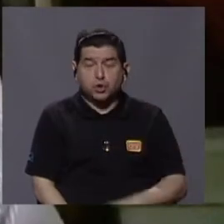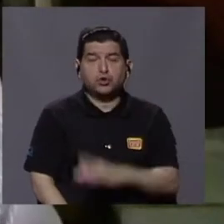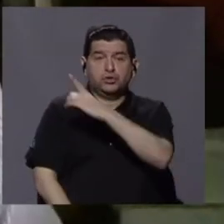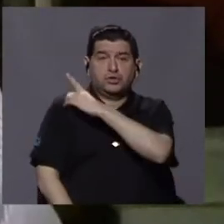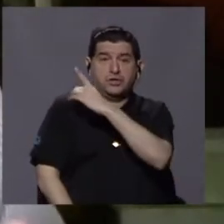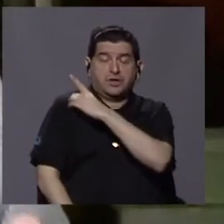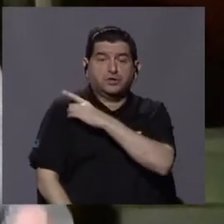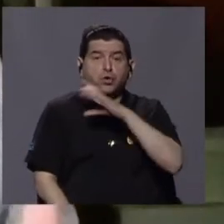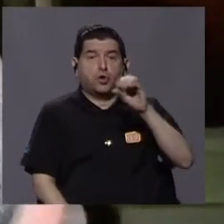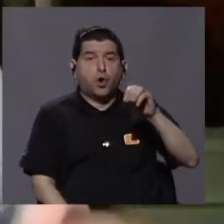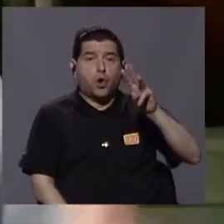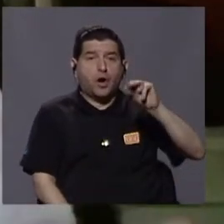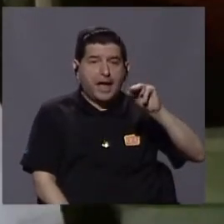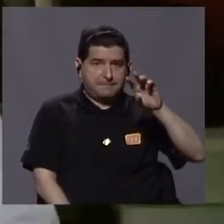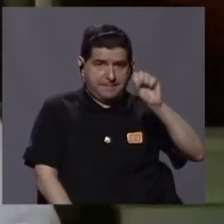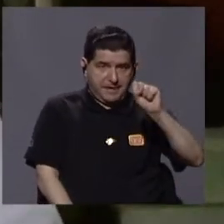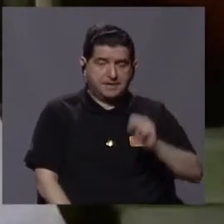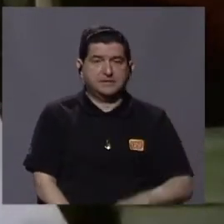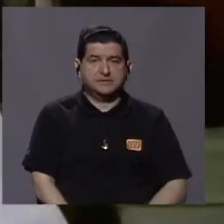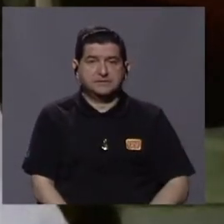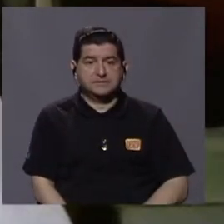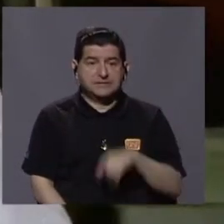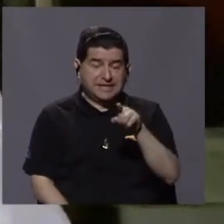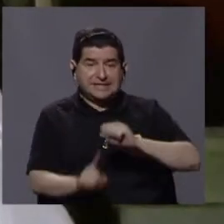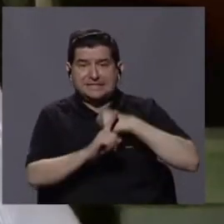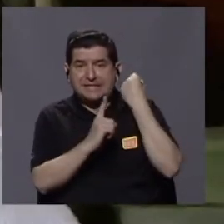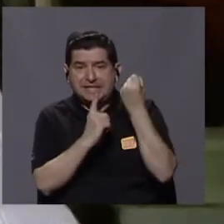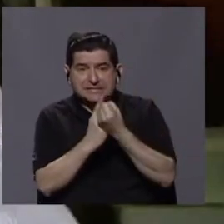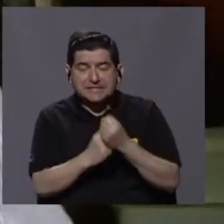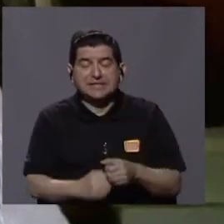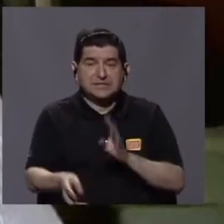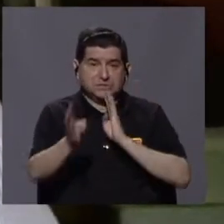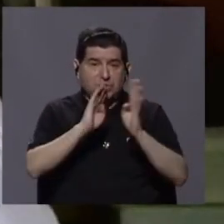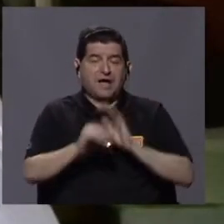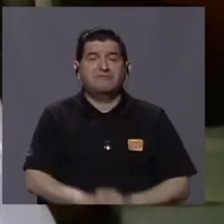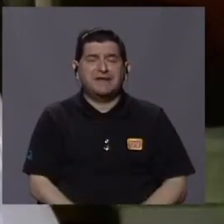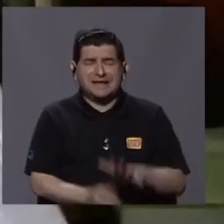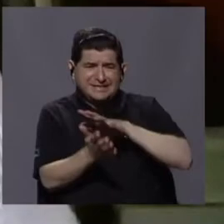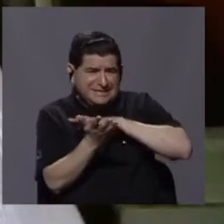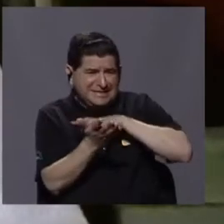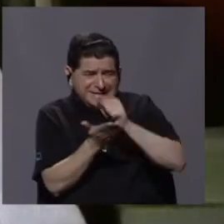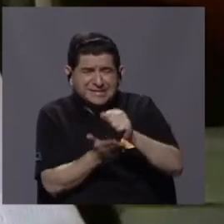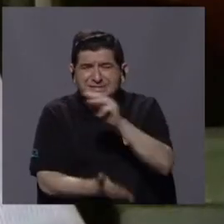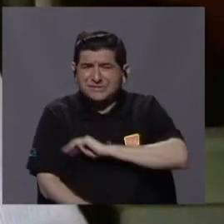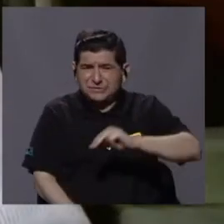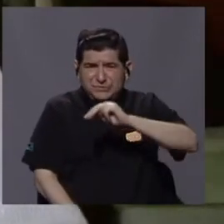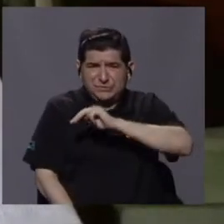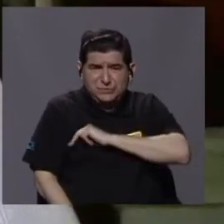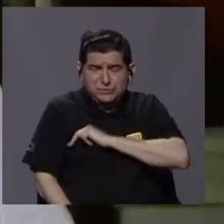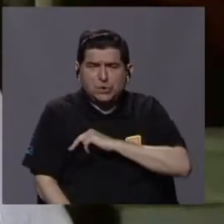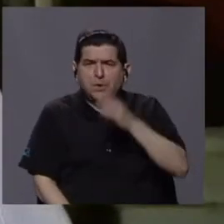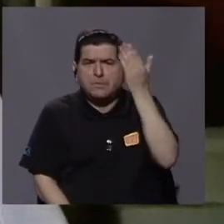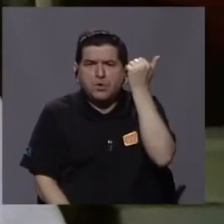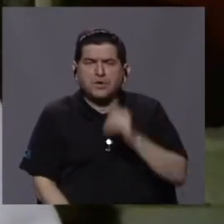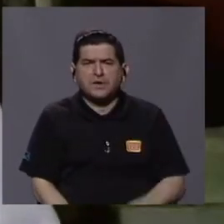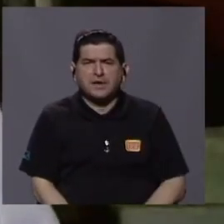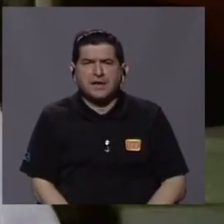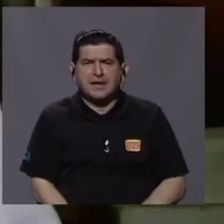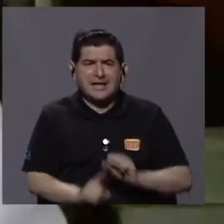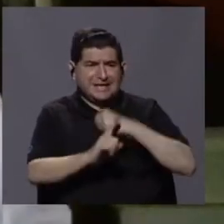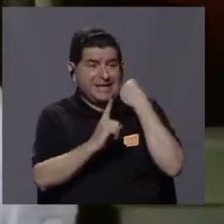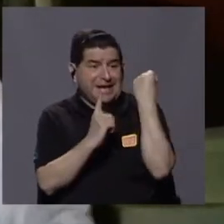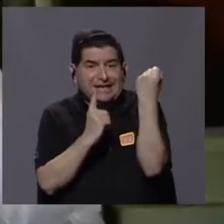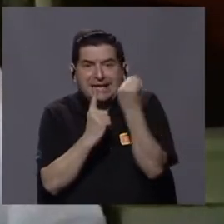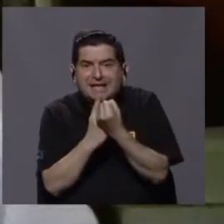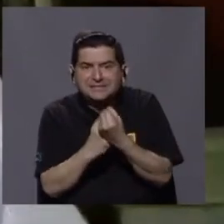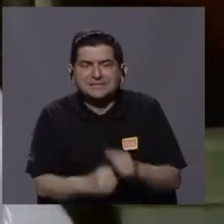mundial de la salud a abrirse de esta catástrofe moral a referirse a este trasplante su moral fue la tremenda dispersión que había